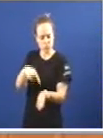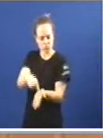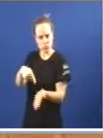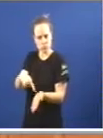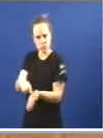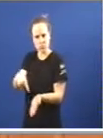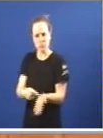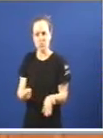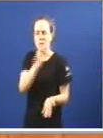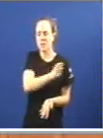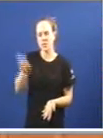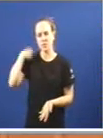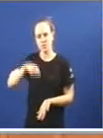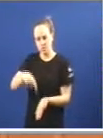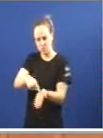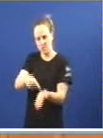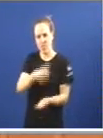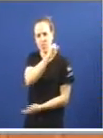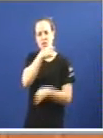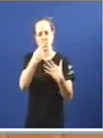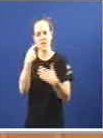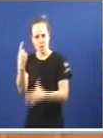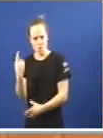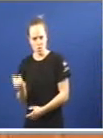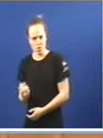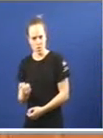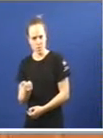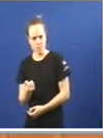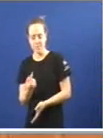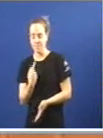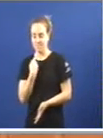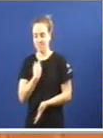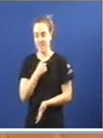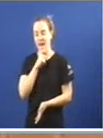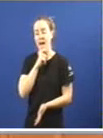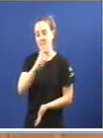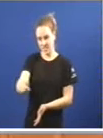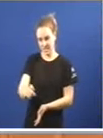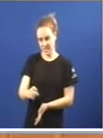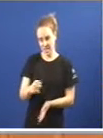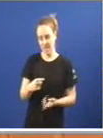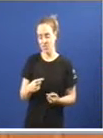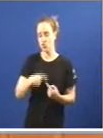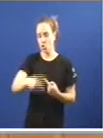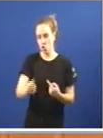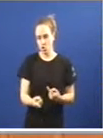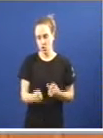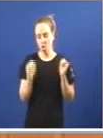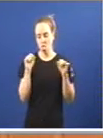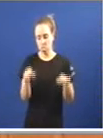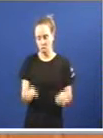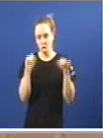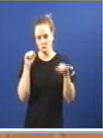profesionales 20 61 s es que advierten que cada día hay demoras y esperas una atención de las emergencias